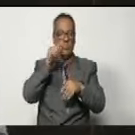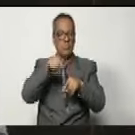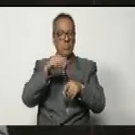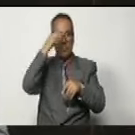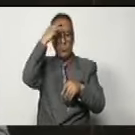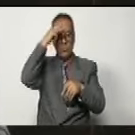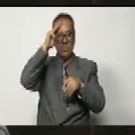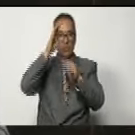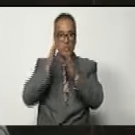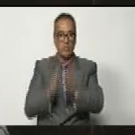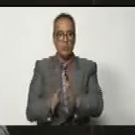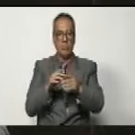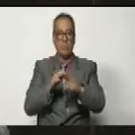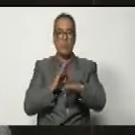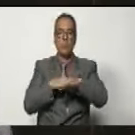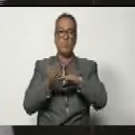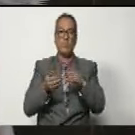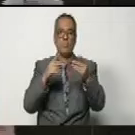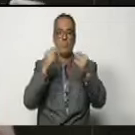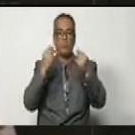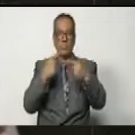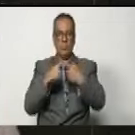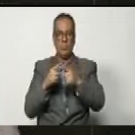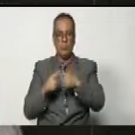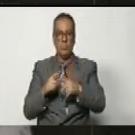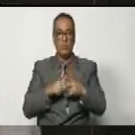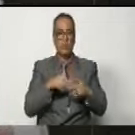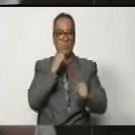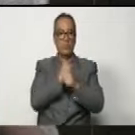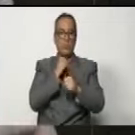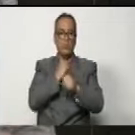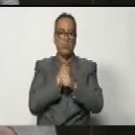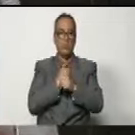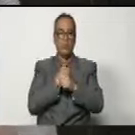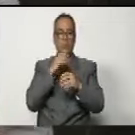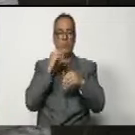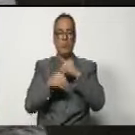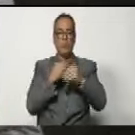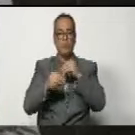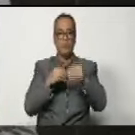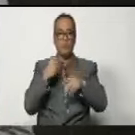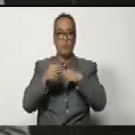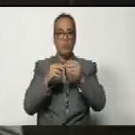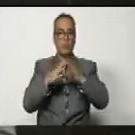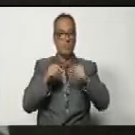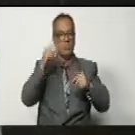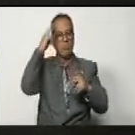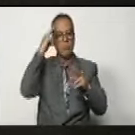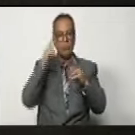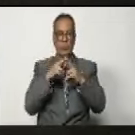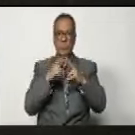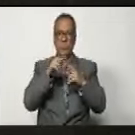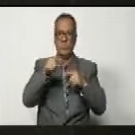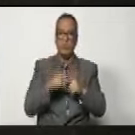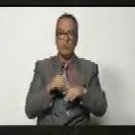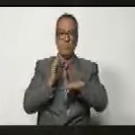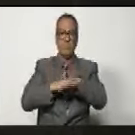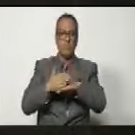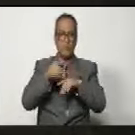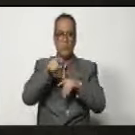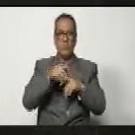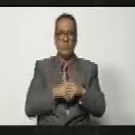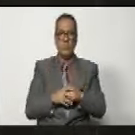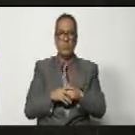mexicano, por los múltiples trabajos, labores, hazañas que todos conocemos, porque al fin y al